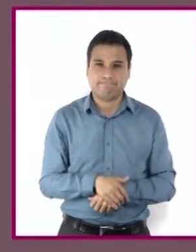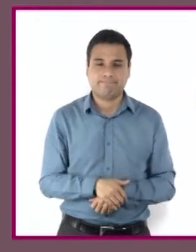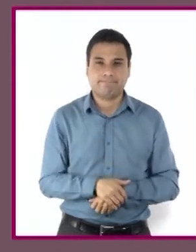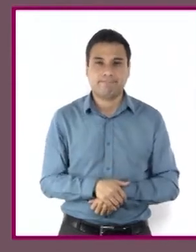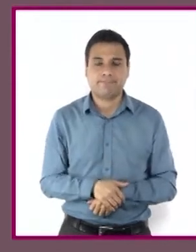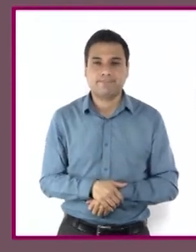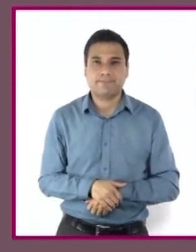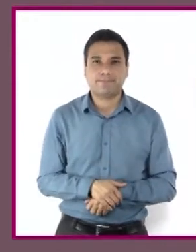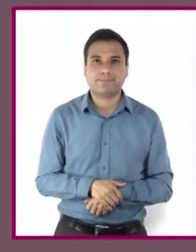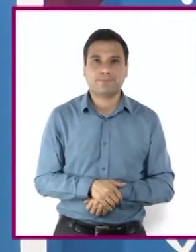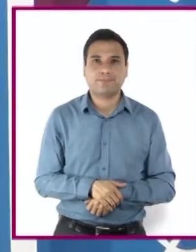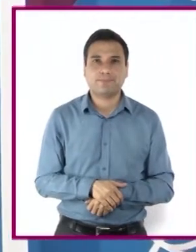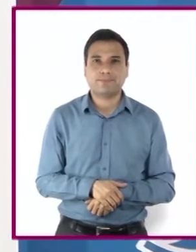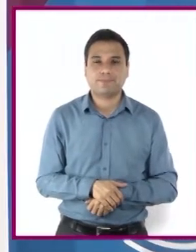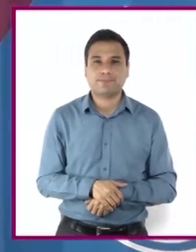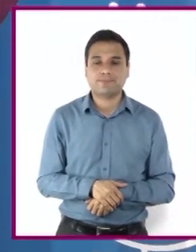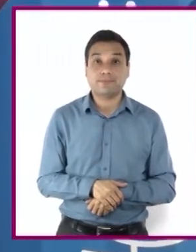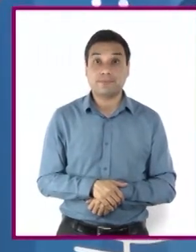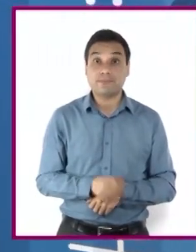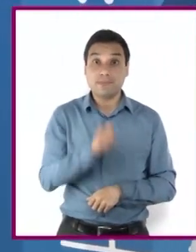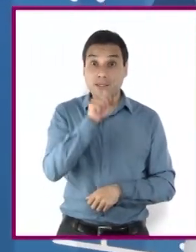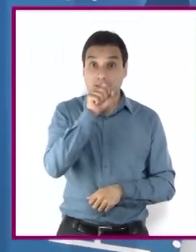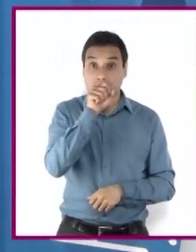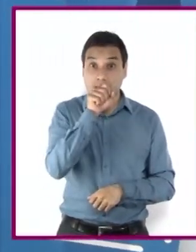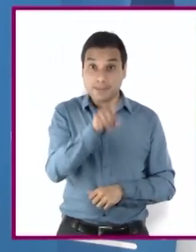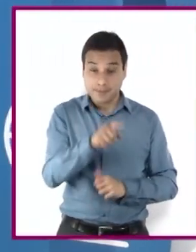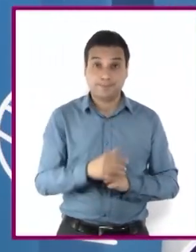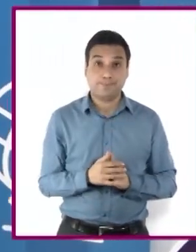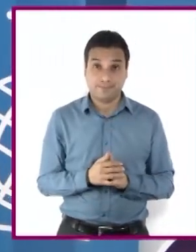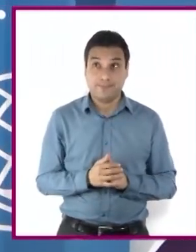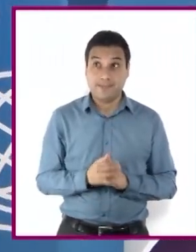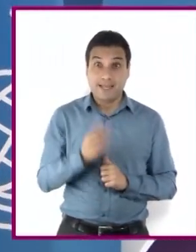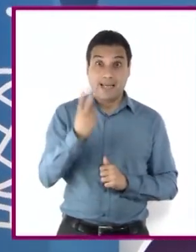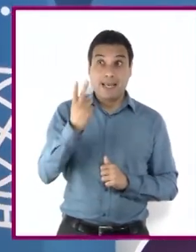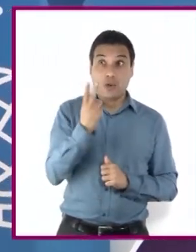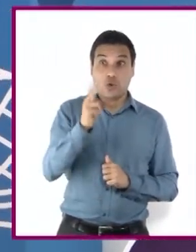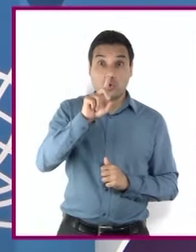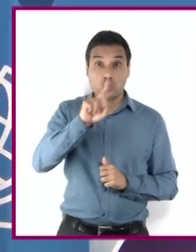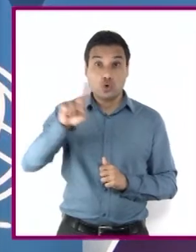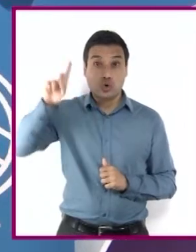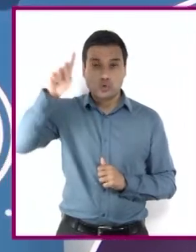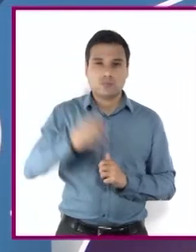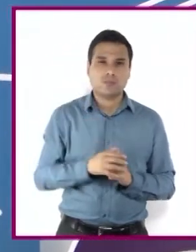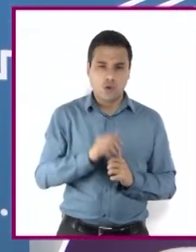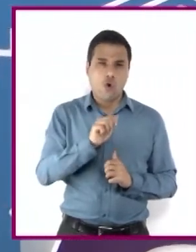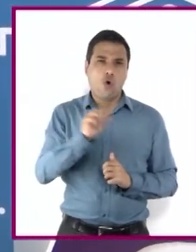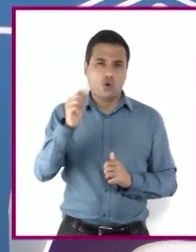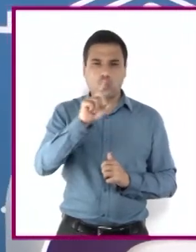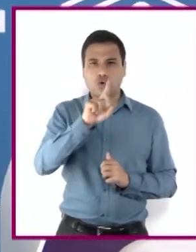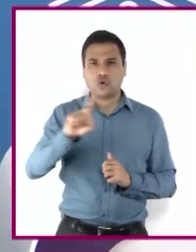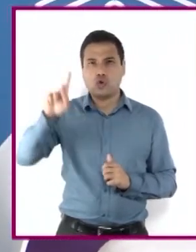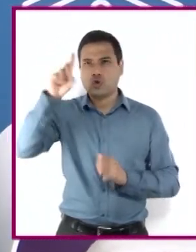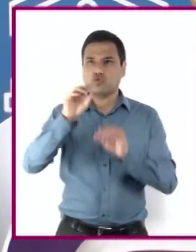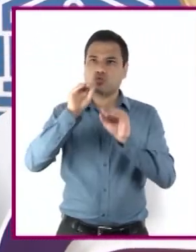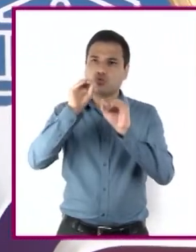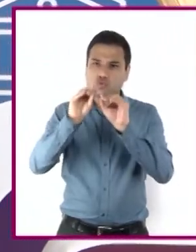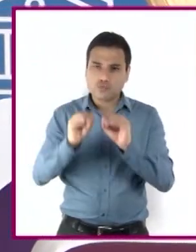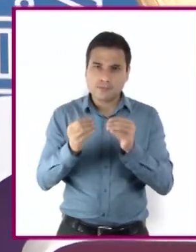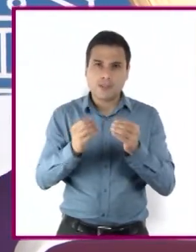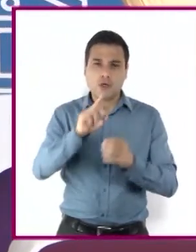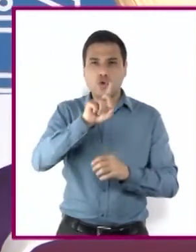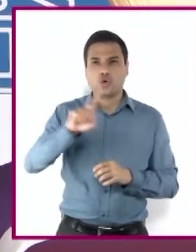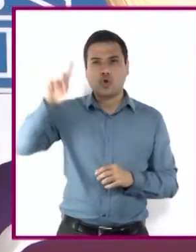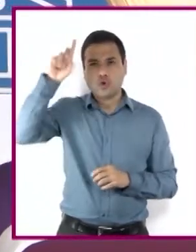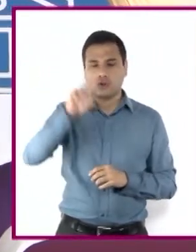los mayas. También, estos 2 dioses crearon a otros, como el dios del agua Tlaloc, con